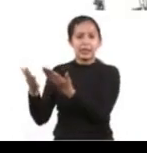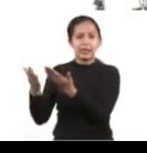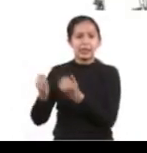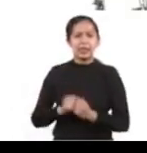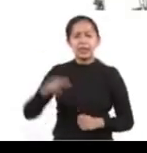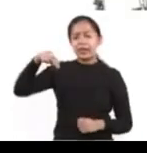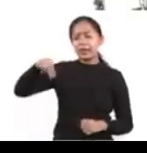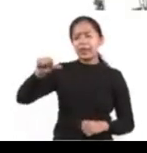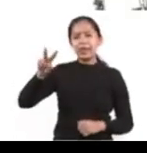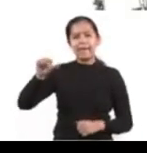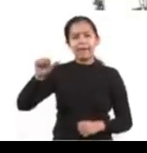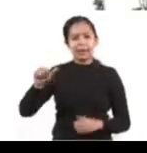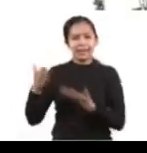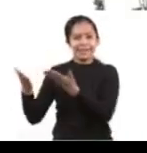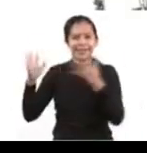Nava.